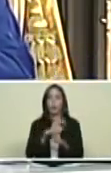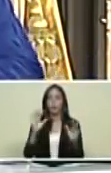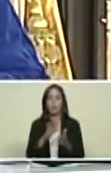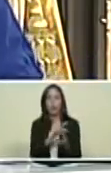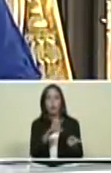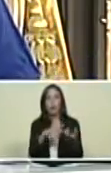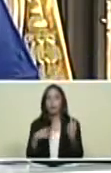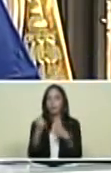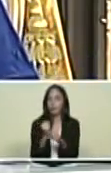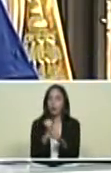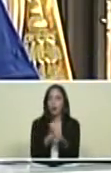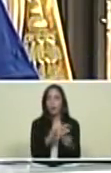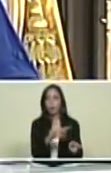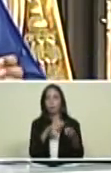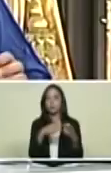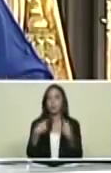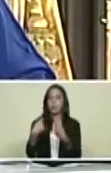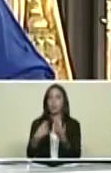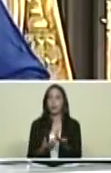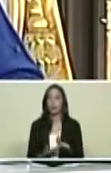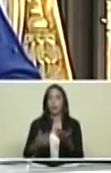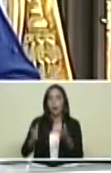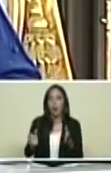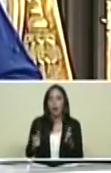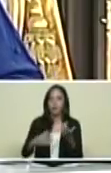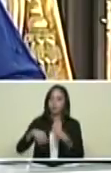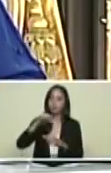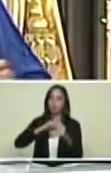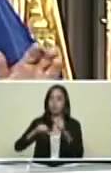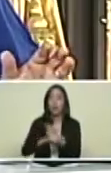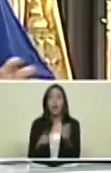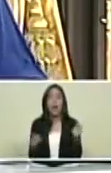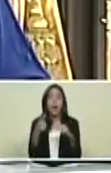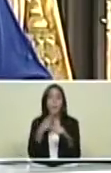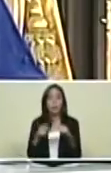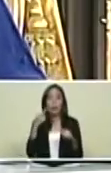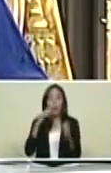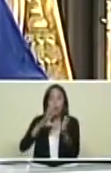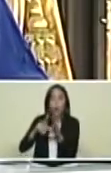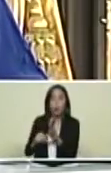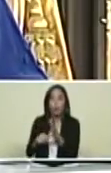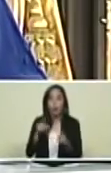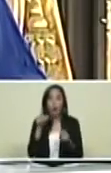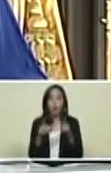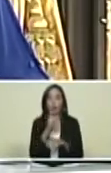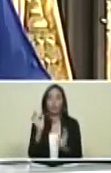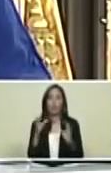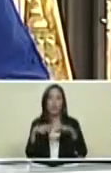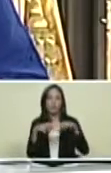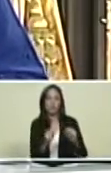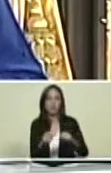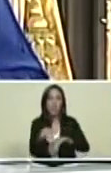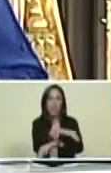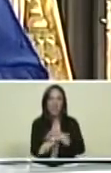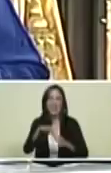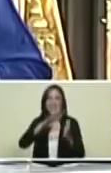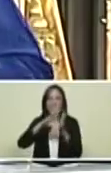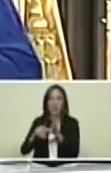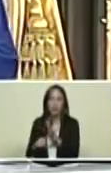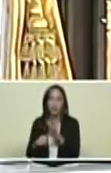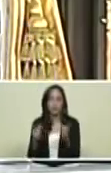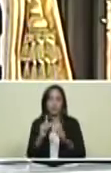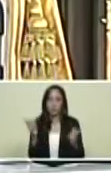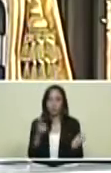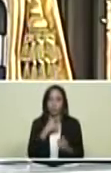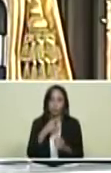sueldo y pagar sus cosas. Eso sí, tampoco le gusta que lo roben, como lo roban los capitalistas en la calle. Y el socialismo